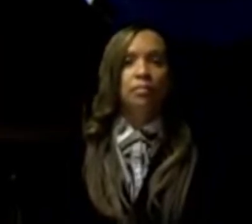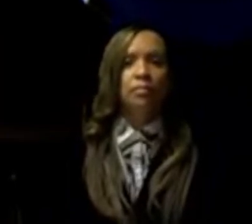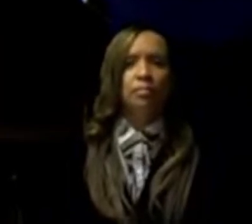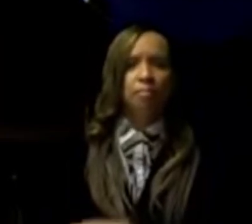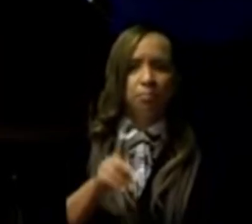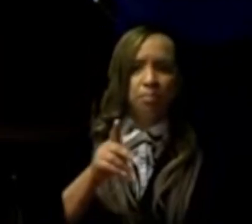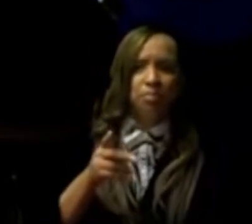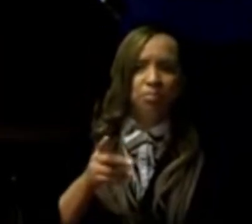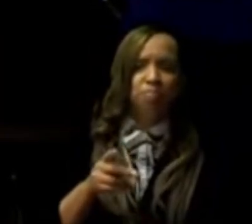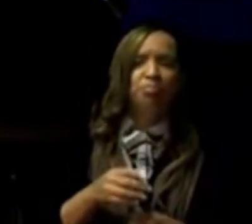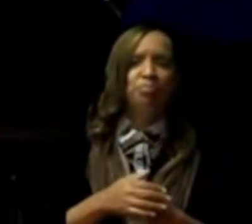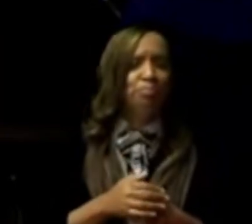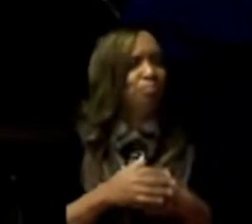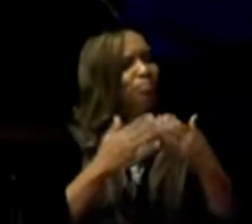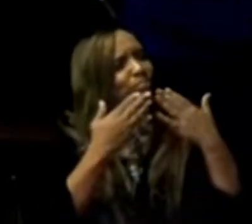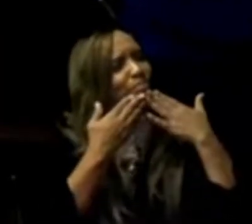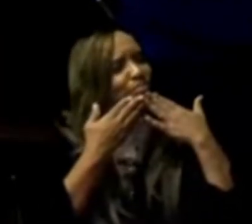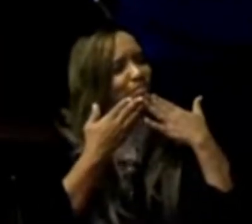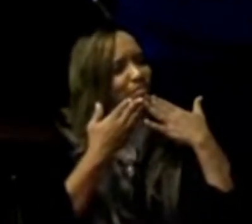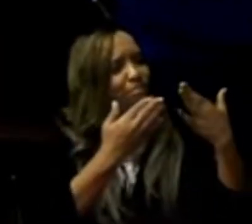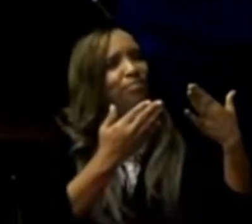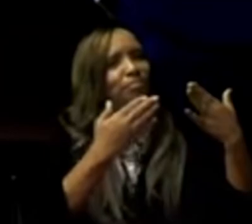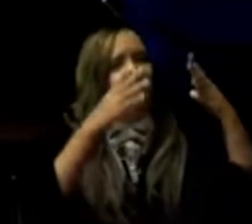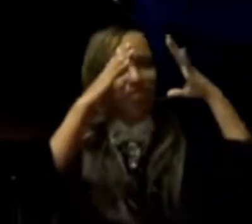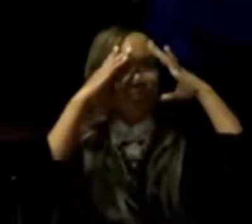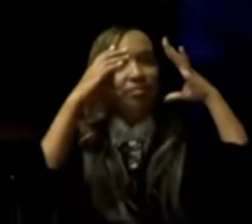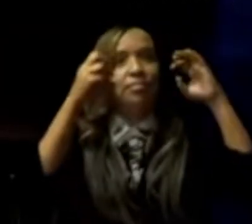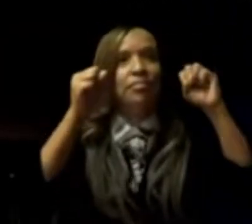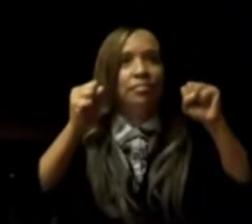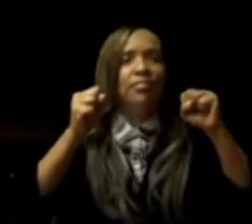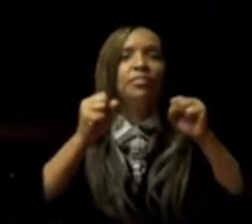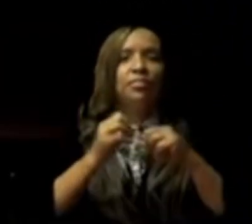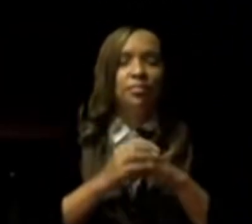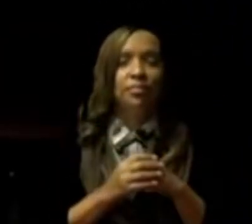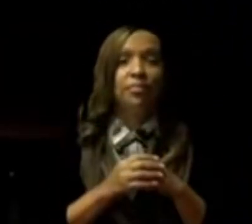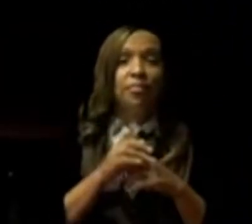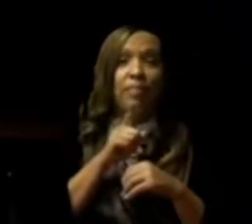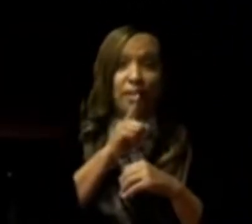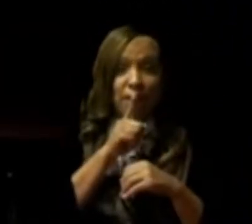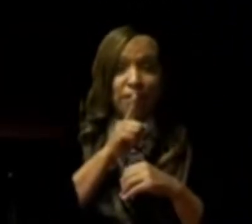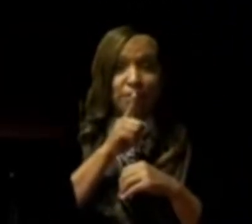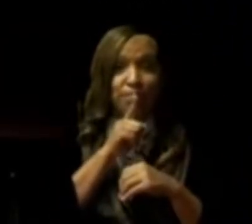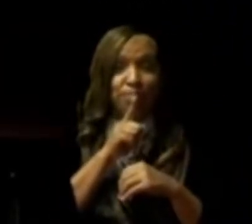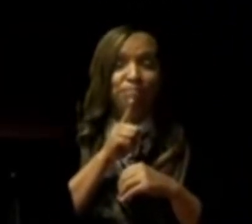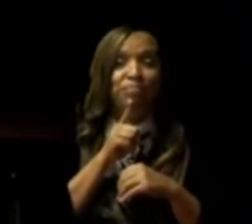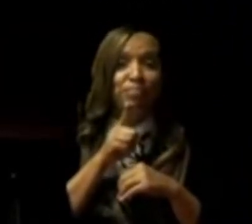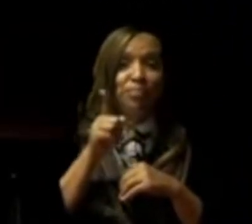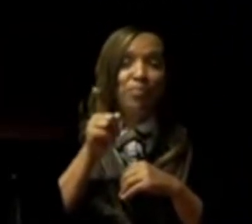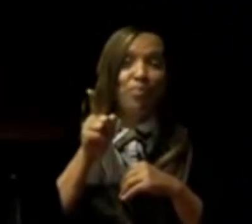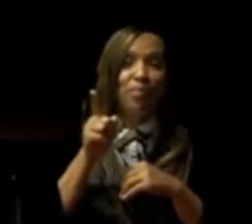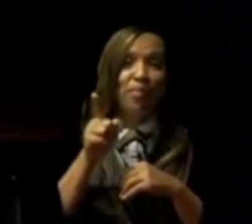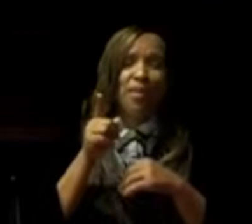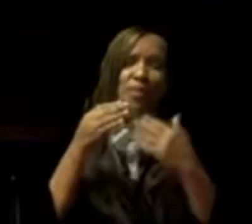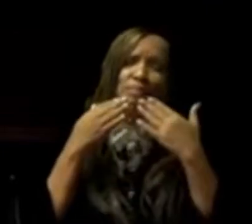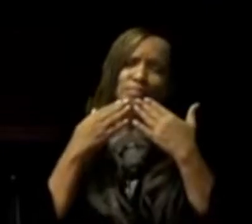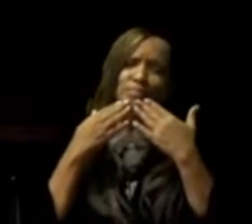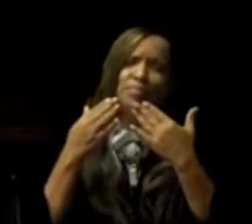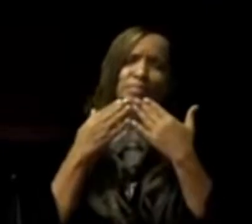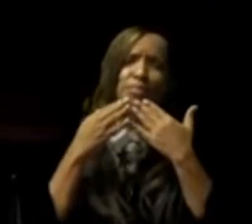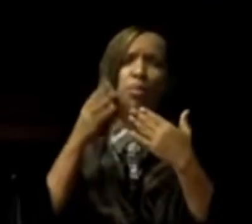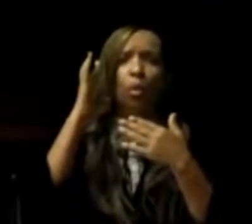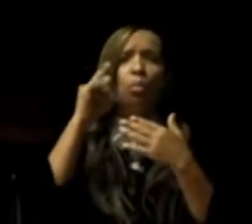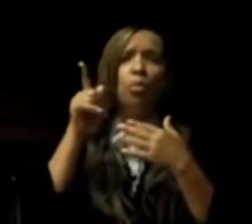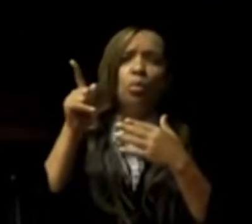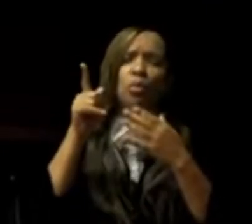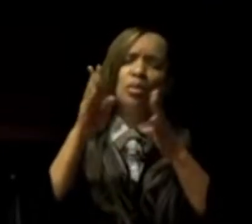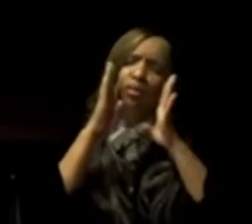de su consideración a nuestra persona. Había mucha tensión ayer. Sí, pero quiero